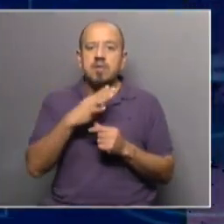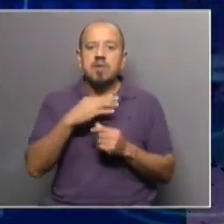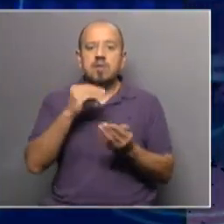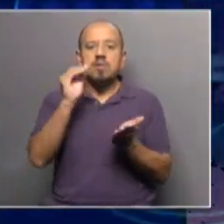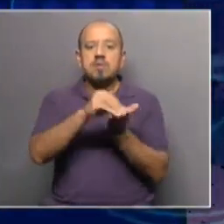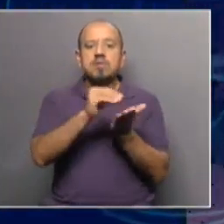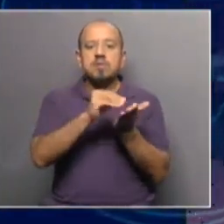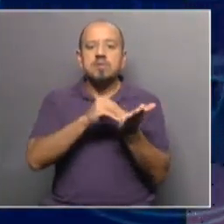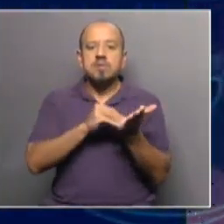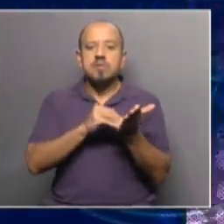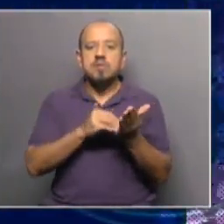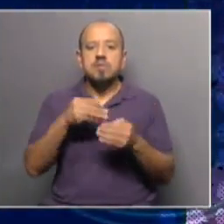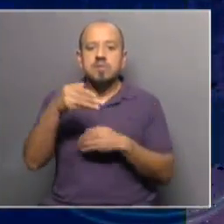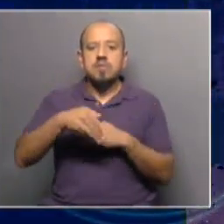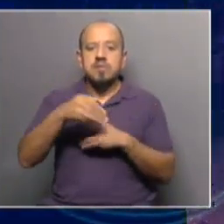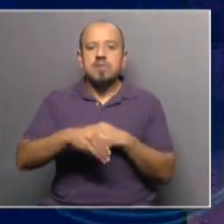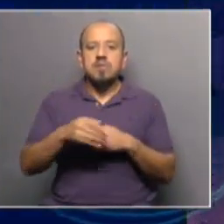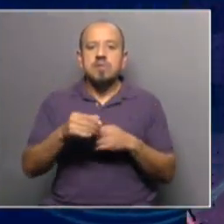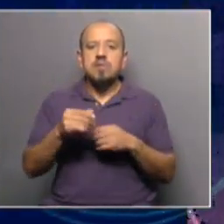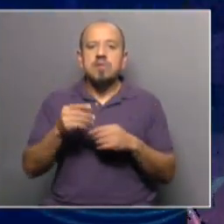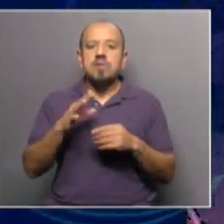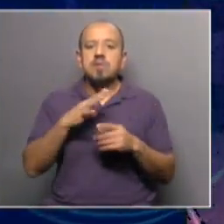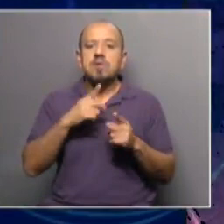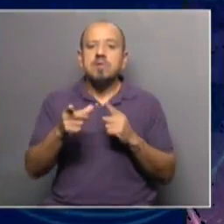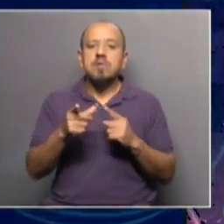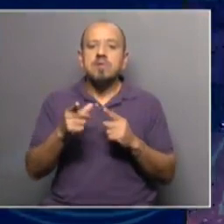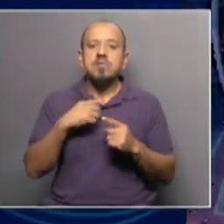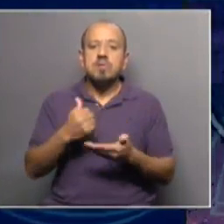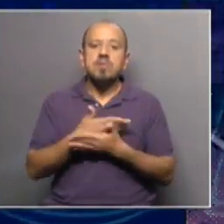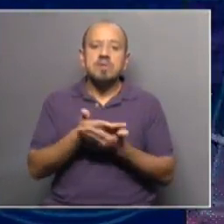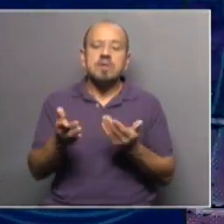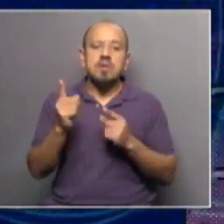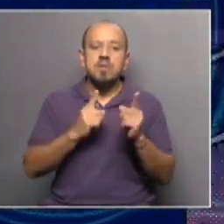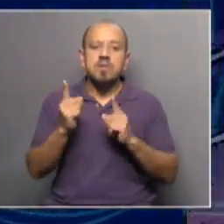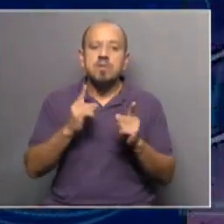inscriptos, participe elaborando un análisis de un caso que guste. Nosotros vamos a presentar algunos que son...